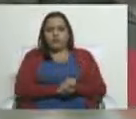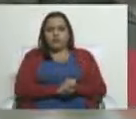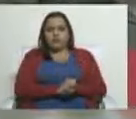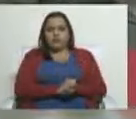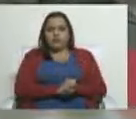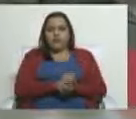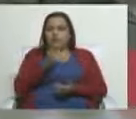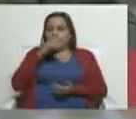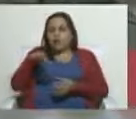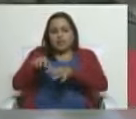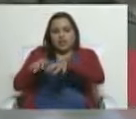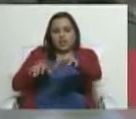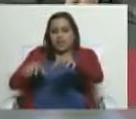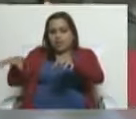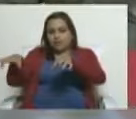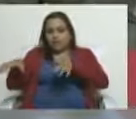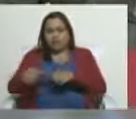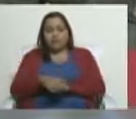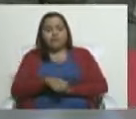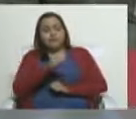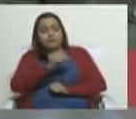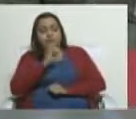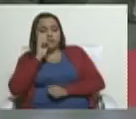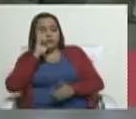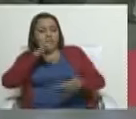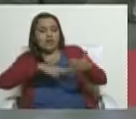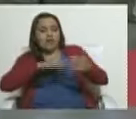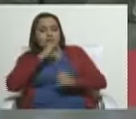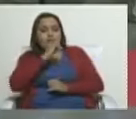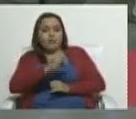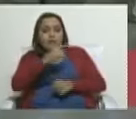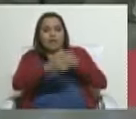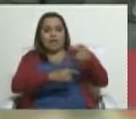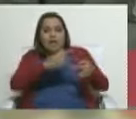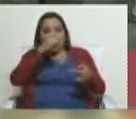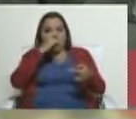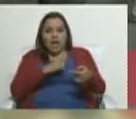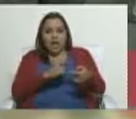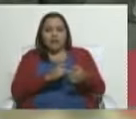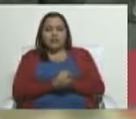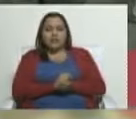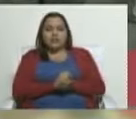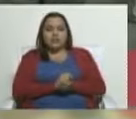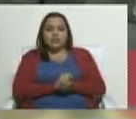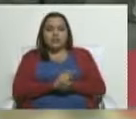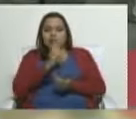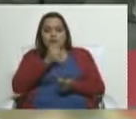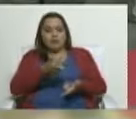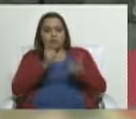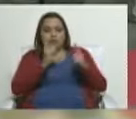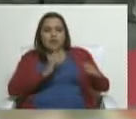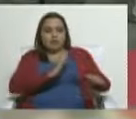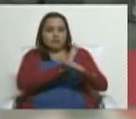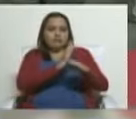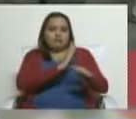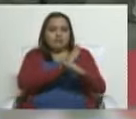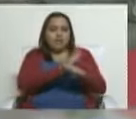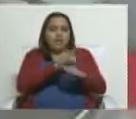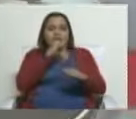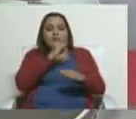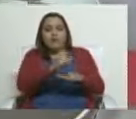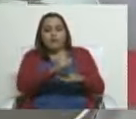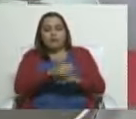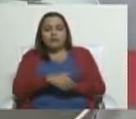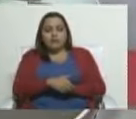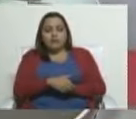una mayor concentración, porque uno ve el informe de Oxfam Intermón, que todos los años se publica y que todos los años lo censuran, y una de las cosas que dice ese informe, y es un